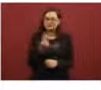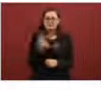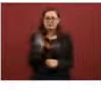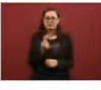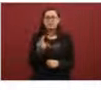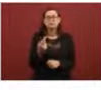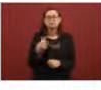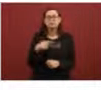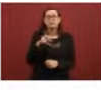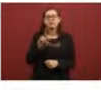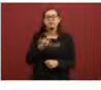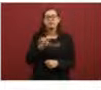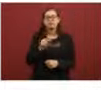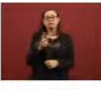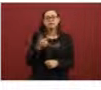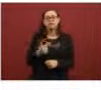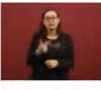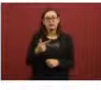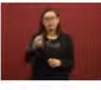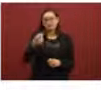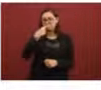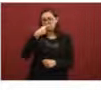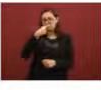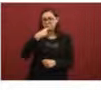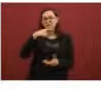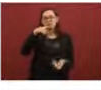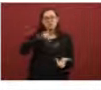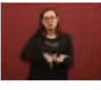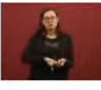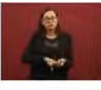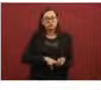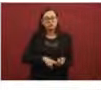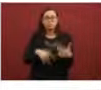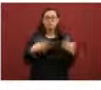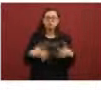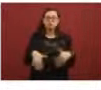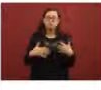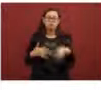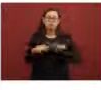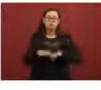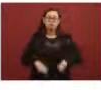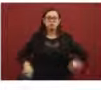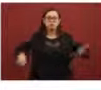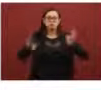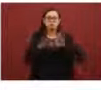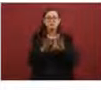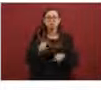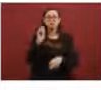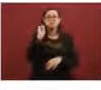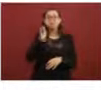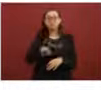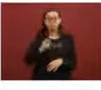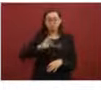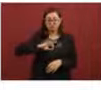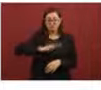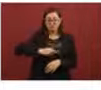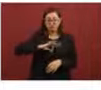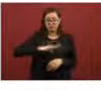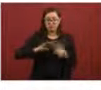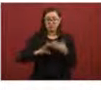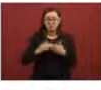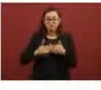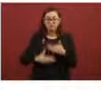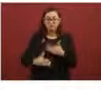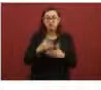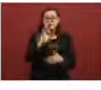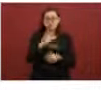este DTG tiene resultados muy importantes. Suprimen al virus al cabo de 2 años